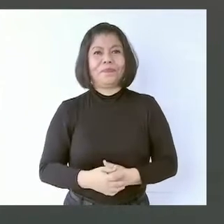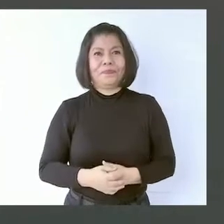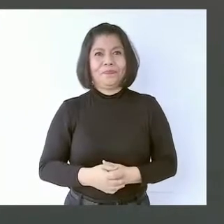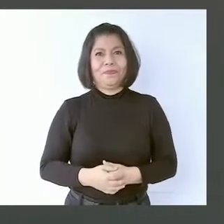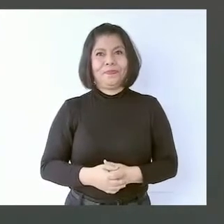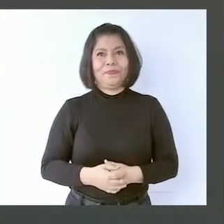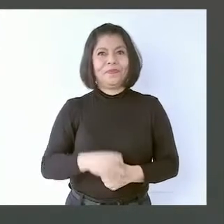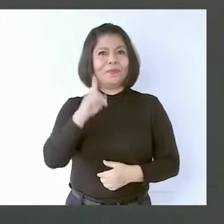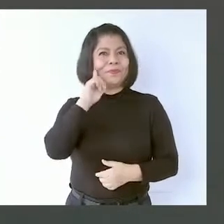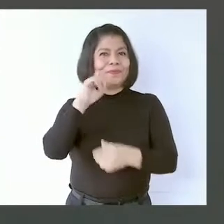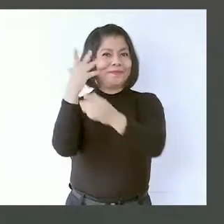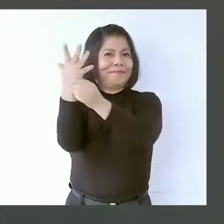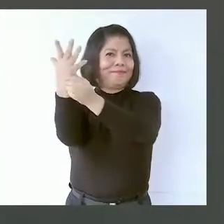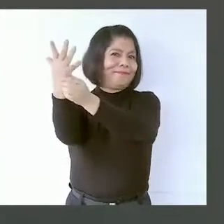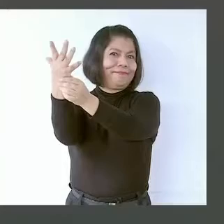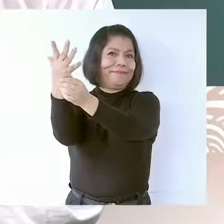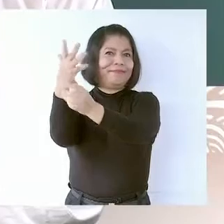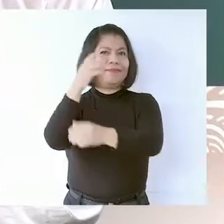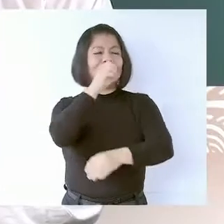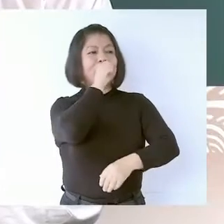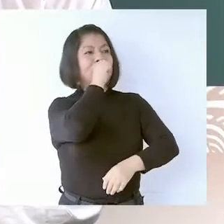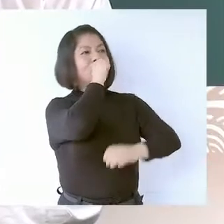Bueno,